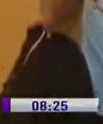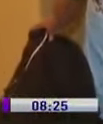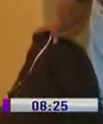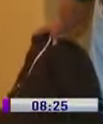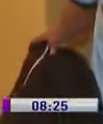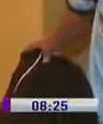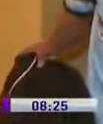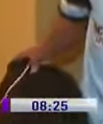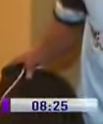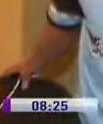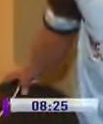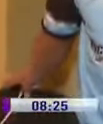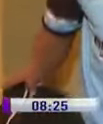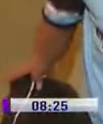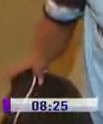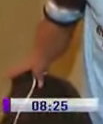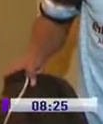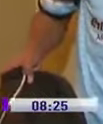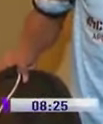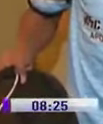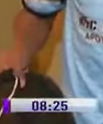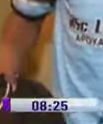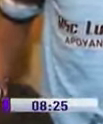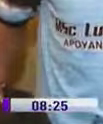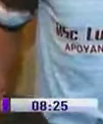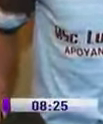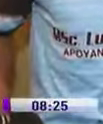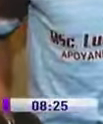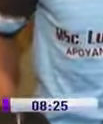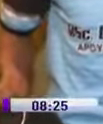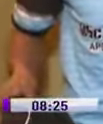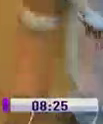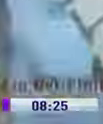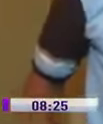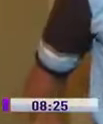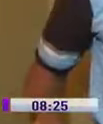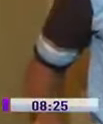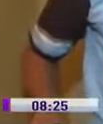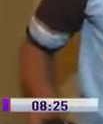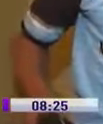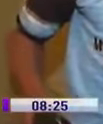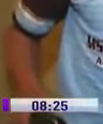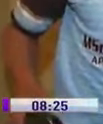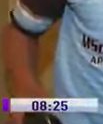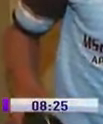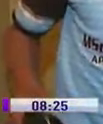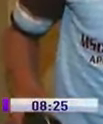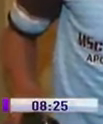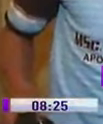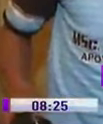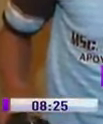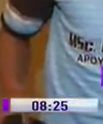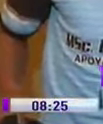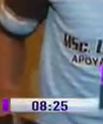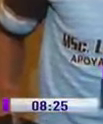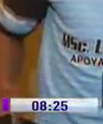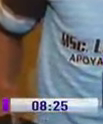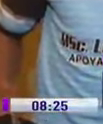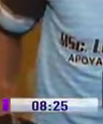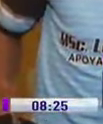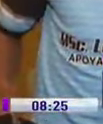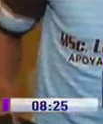mirá, ¿cómo estamos Luisao? Qué grande, ¿cómo vas? Todo bien, todo tranquilo. ¿Qué sentís tú en este momento antes de salir a compartir pelota